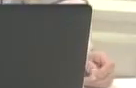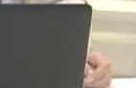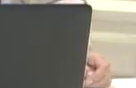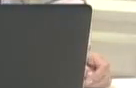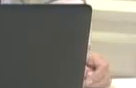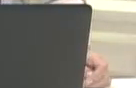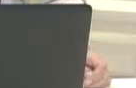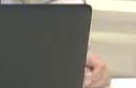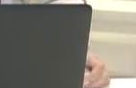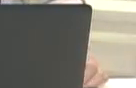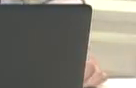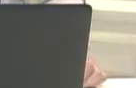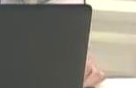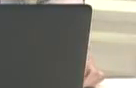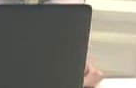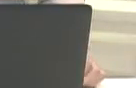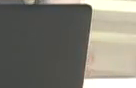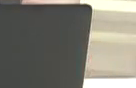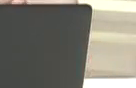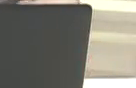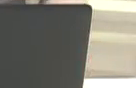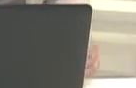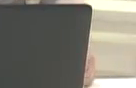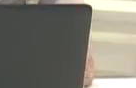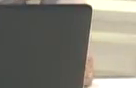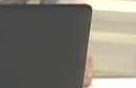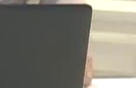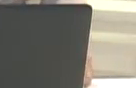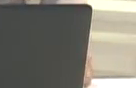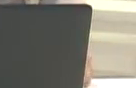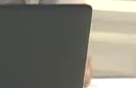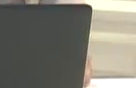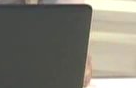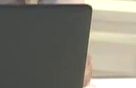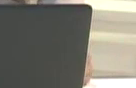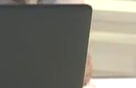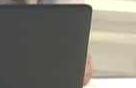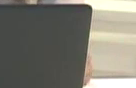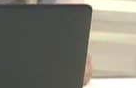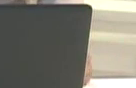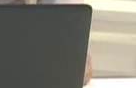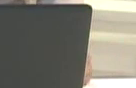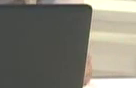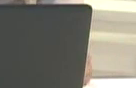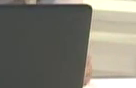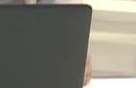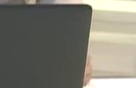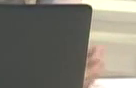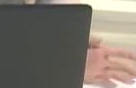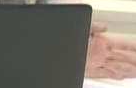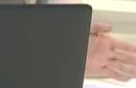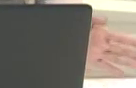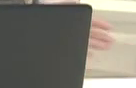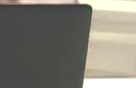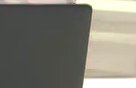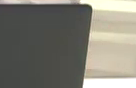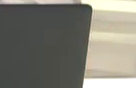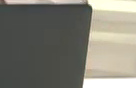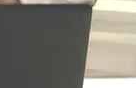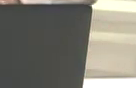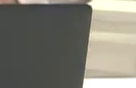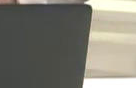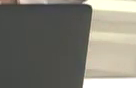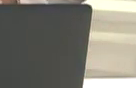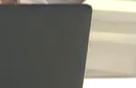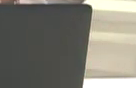Amigos televidentes, de inmediato nos trasladamos a Fuerte Tiuna, específicamente al Círculo Militar, en donde en estos momentos se está llevando a cabo el tercer